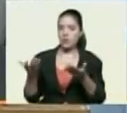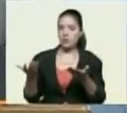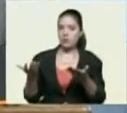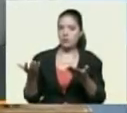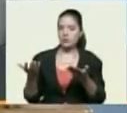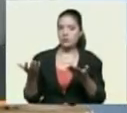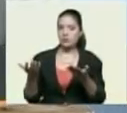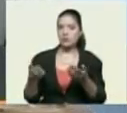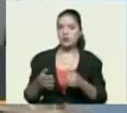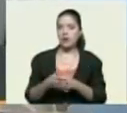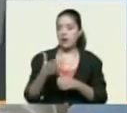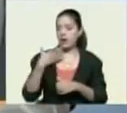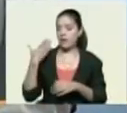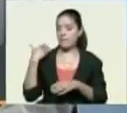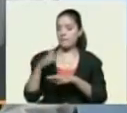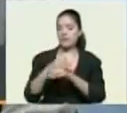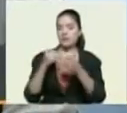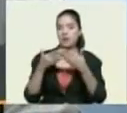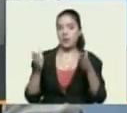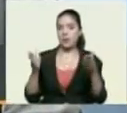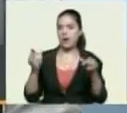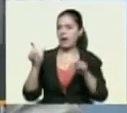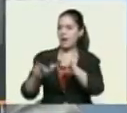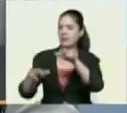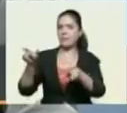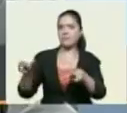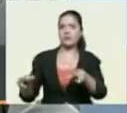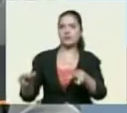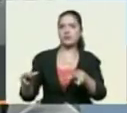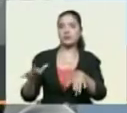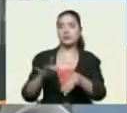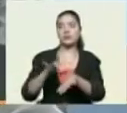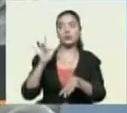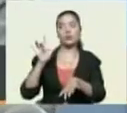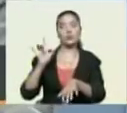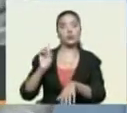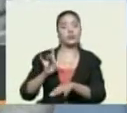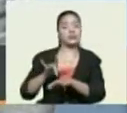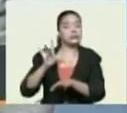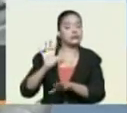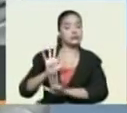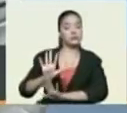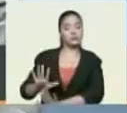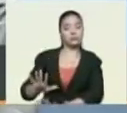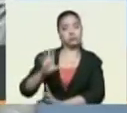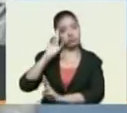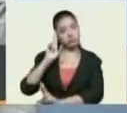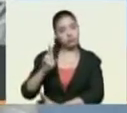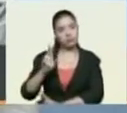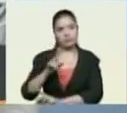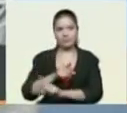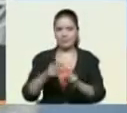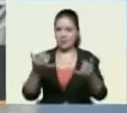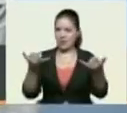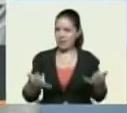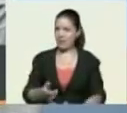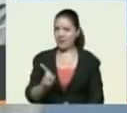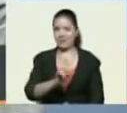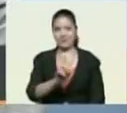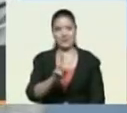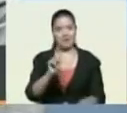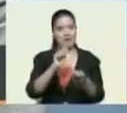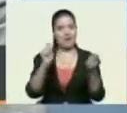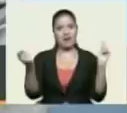la luz del anterior Ministerio Público, este tipo de personas eran intocables. Y yo creo que llegó el momento de resarcir